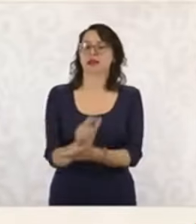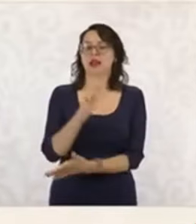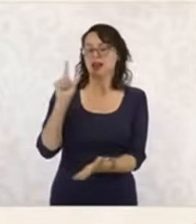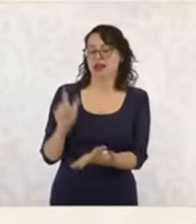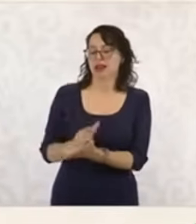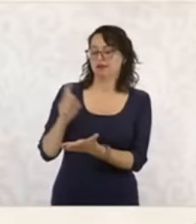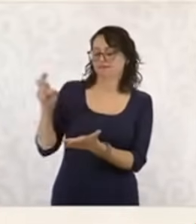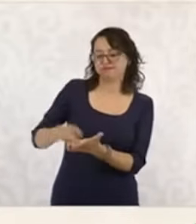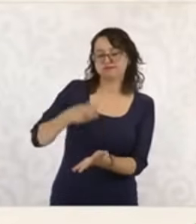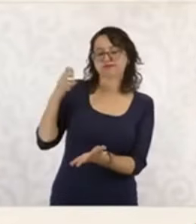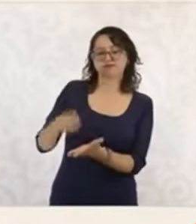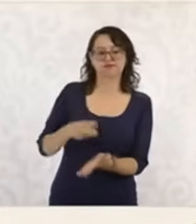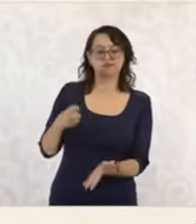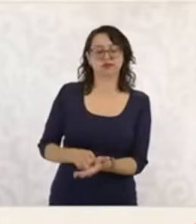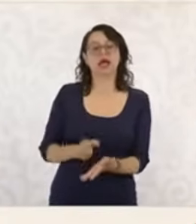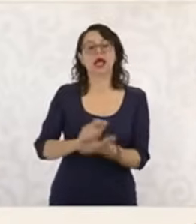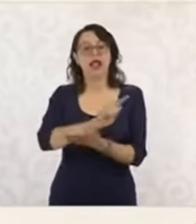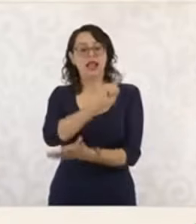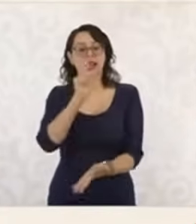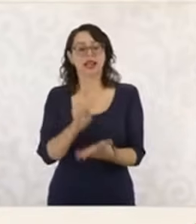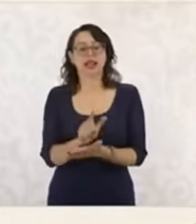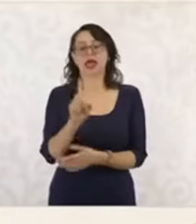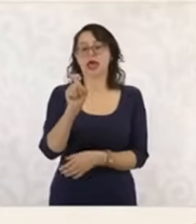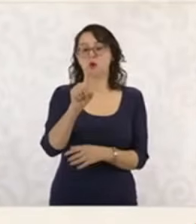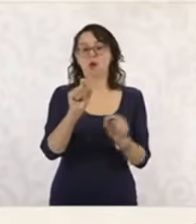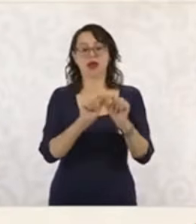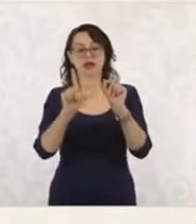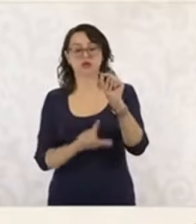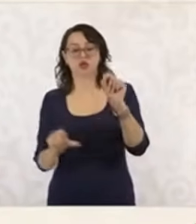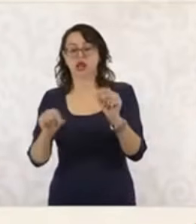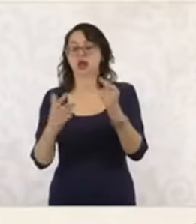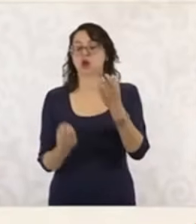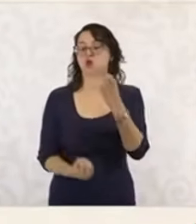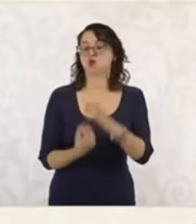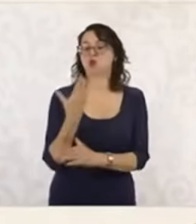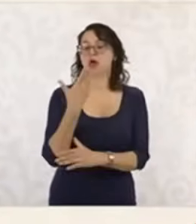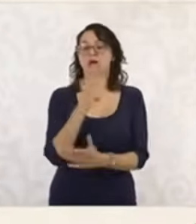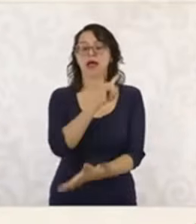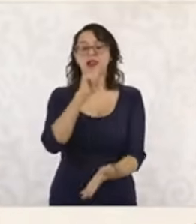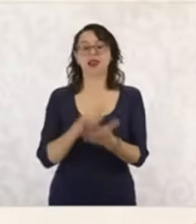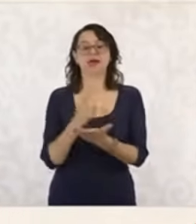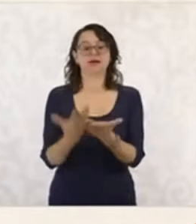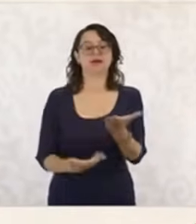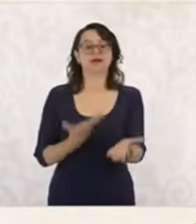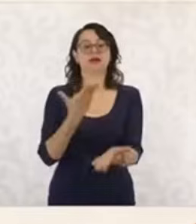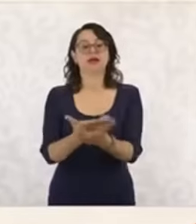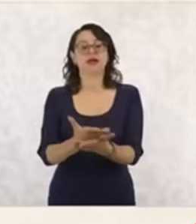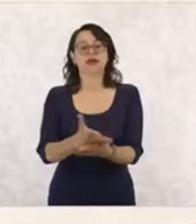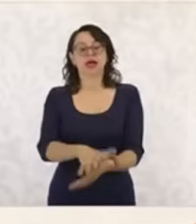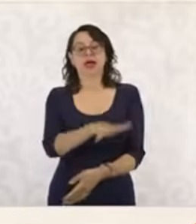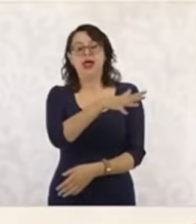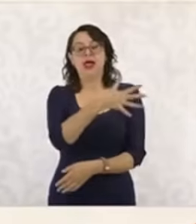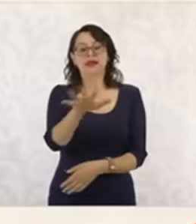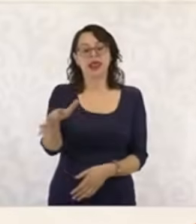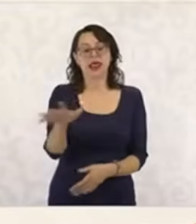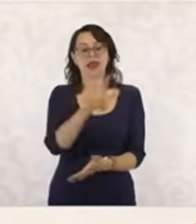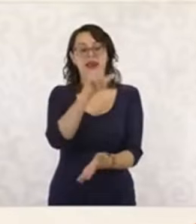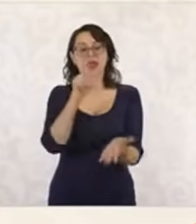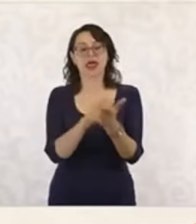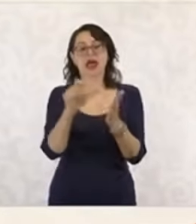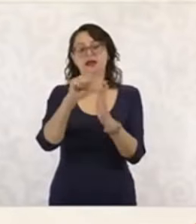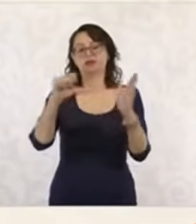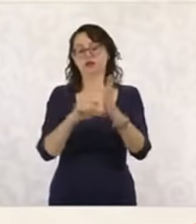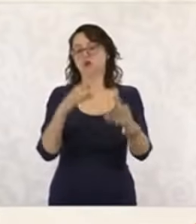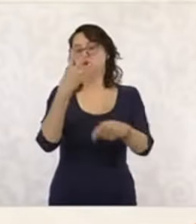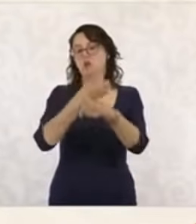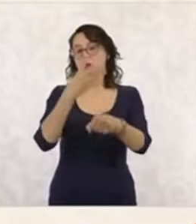legislativas, es la reforma a la Ley de Aguas Nacionales y la propuesta de la Ley General para reglamentar el artículo 4